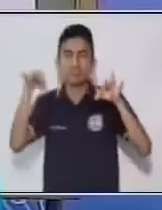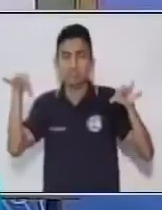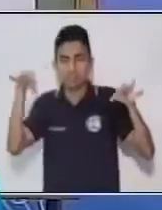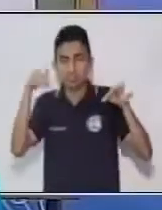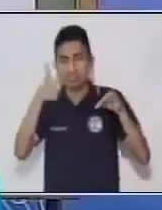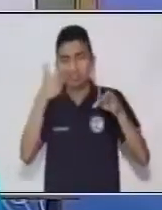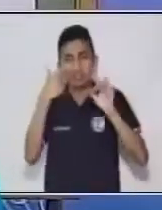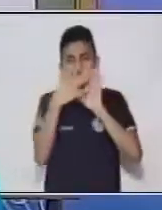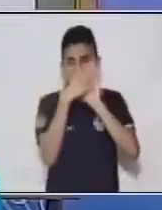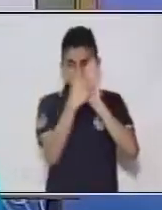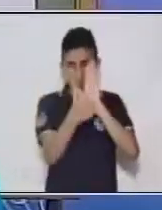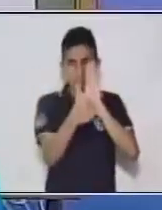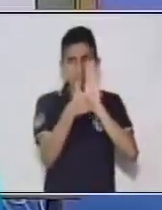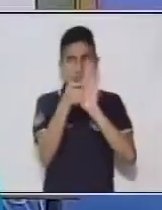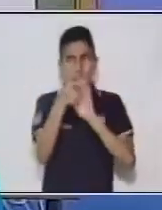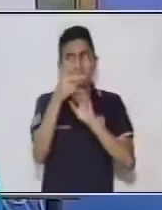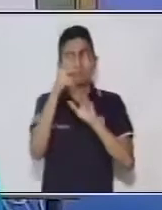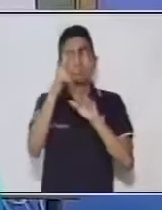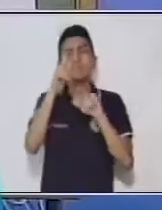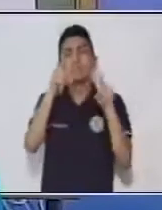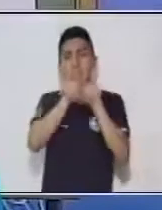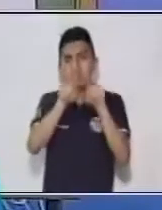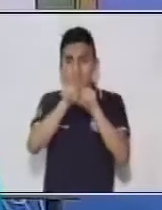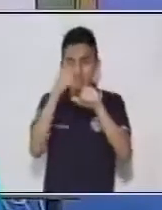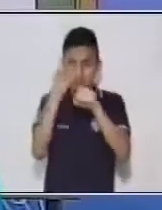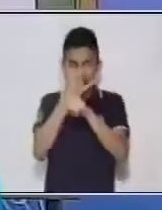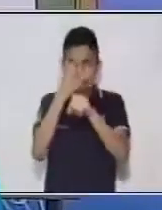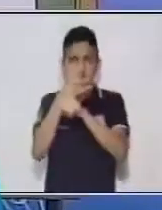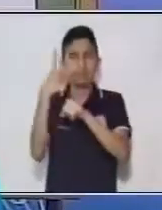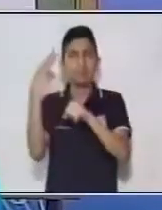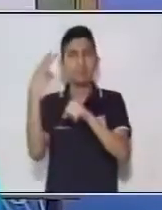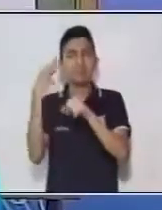entonces vamos a utilizar una tijera